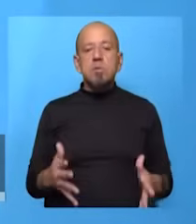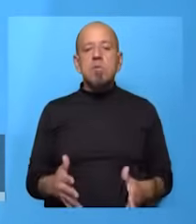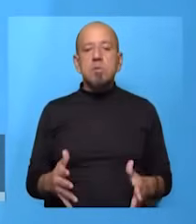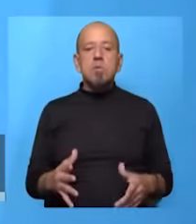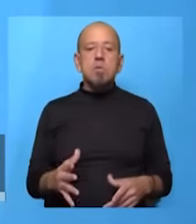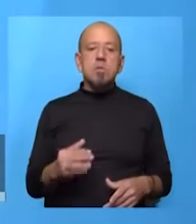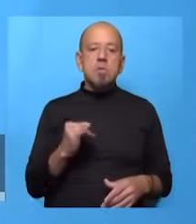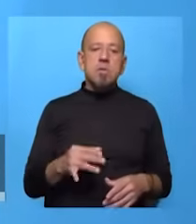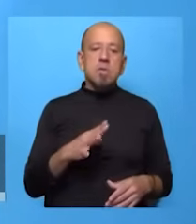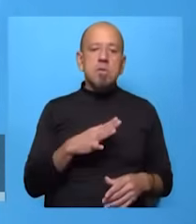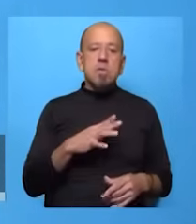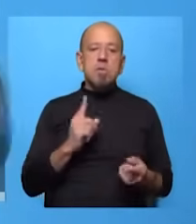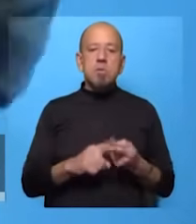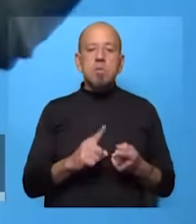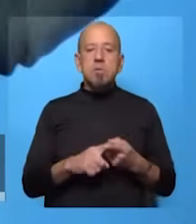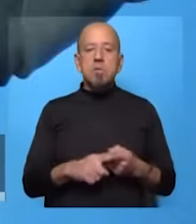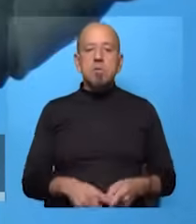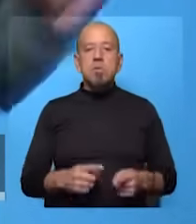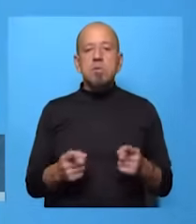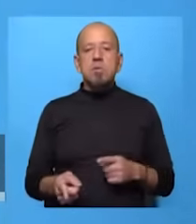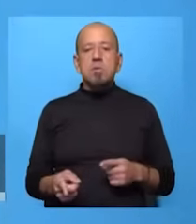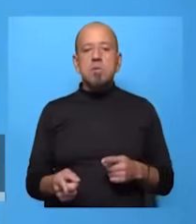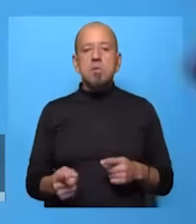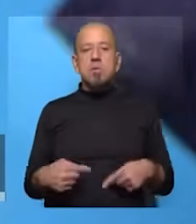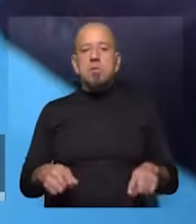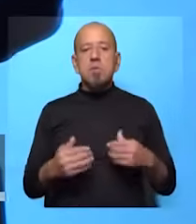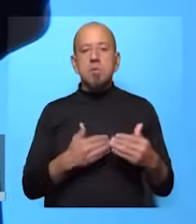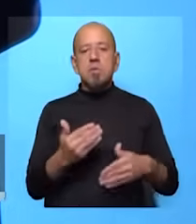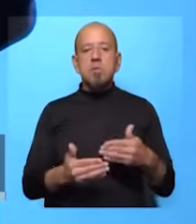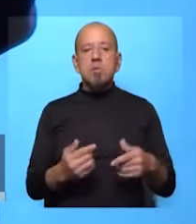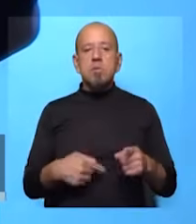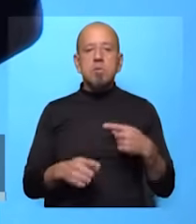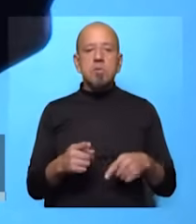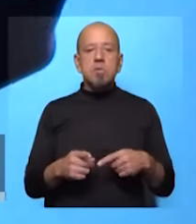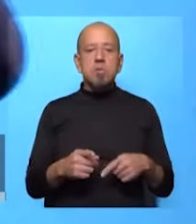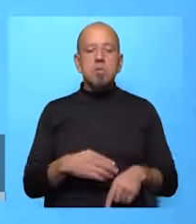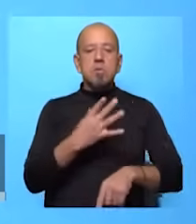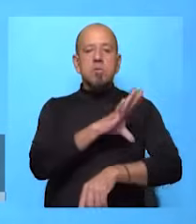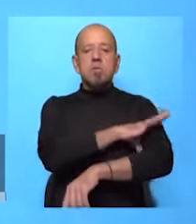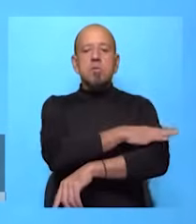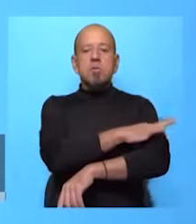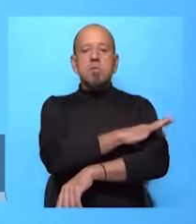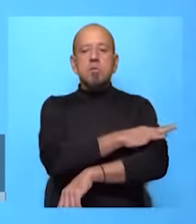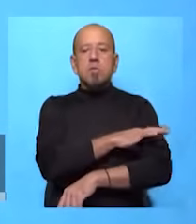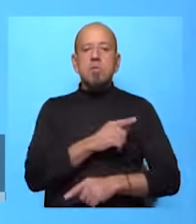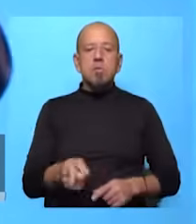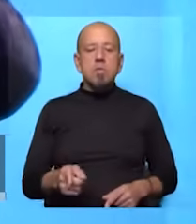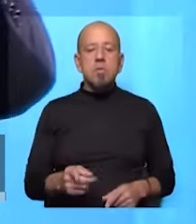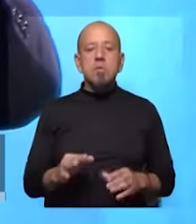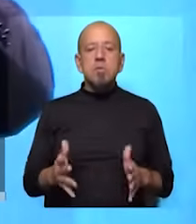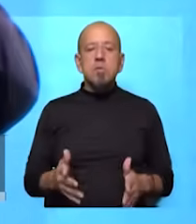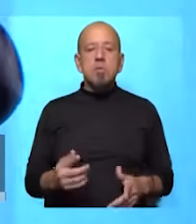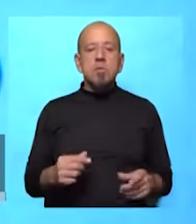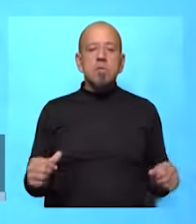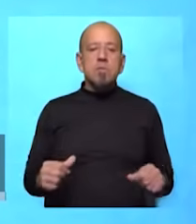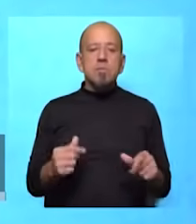acuerdos posibles en una estrategia Nacional de desarrollo ent ahí V en sintonía con lo que destacaba ors en su discurso lo mencionaba recién en la introducción eso de tender